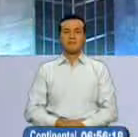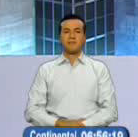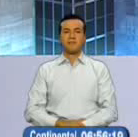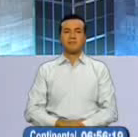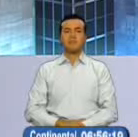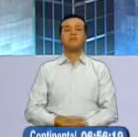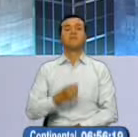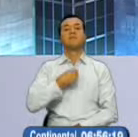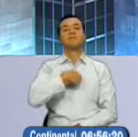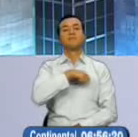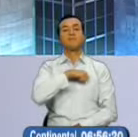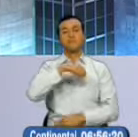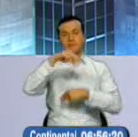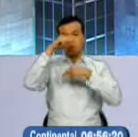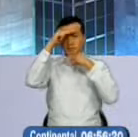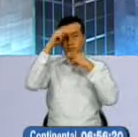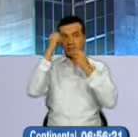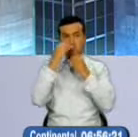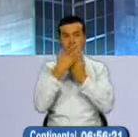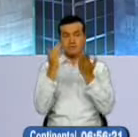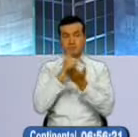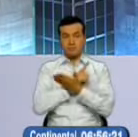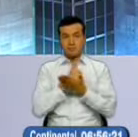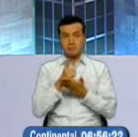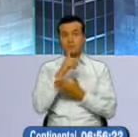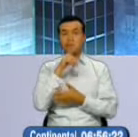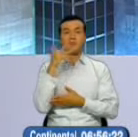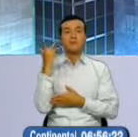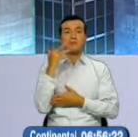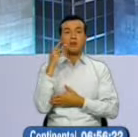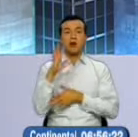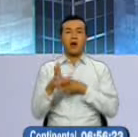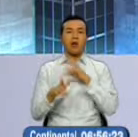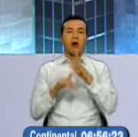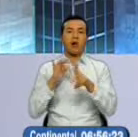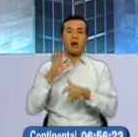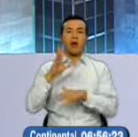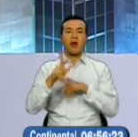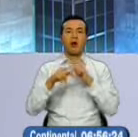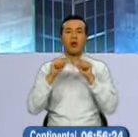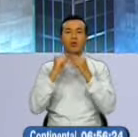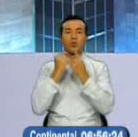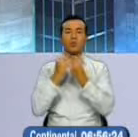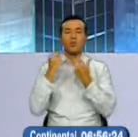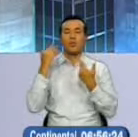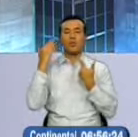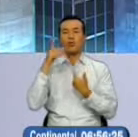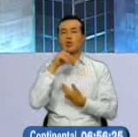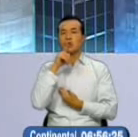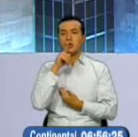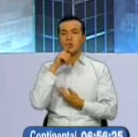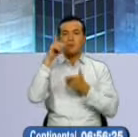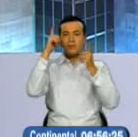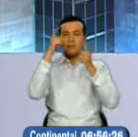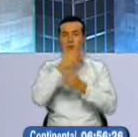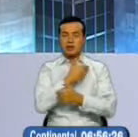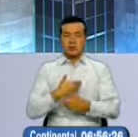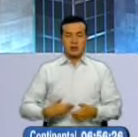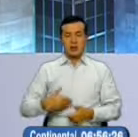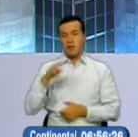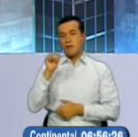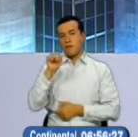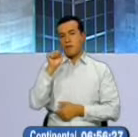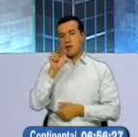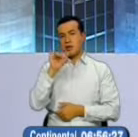Y en España, la noticia del día y de la semana la protagoniza la corrupción en el partido de gobierno que lidera el conservador Mariano Rajoy. Los